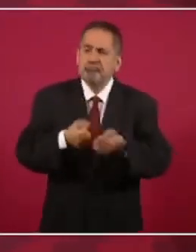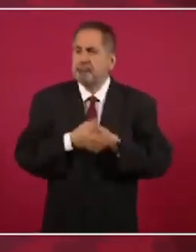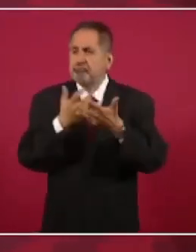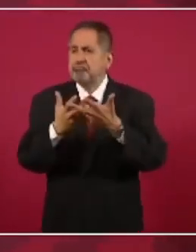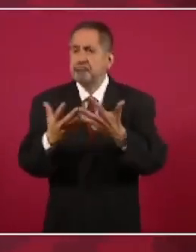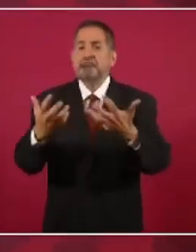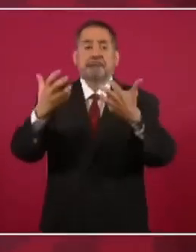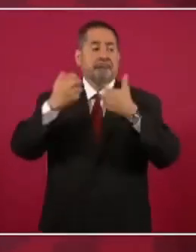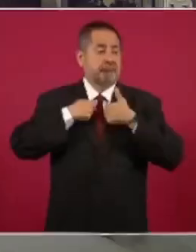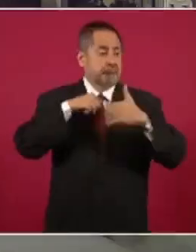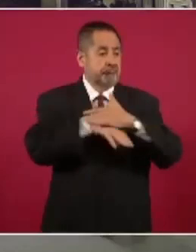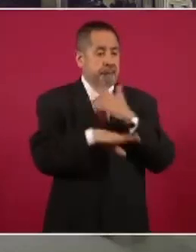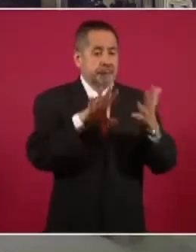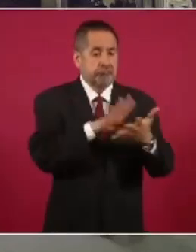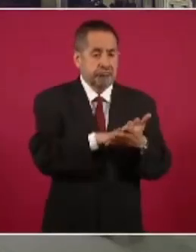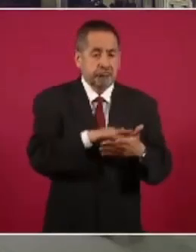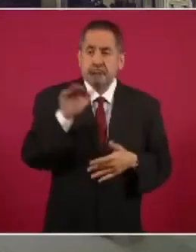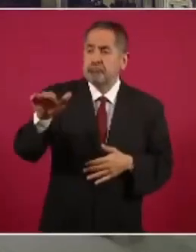de expresión.